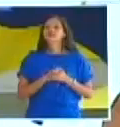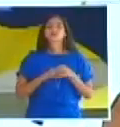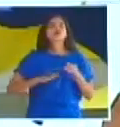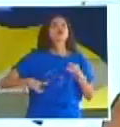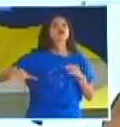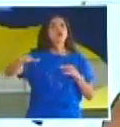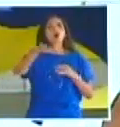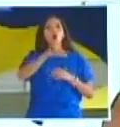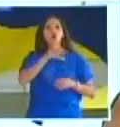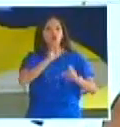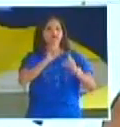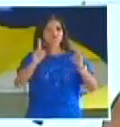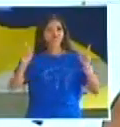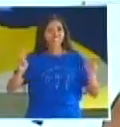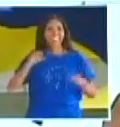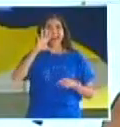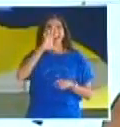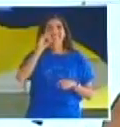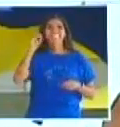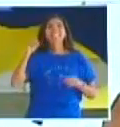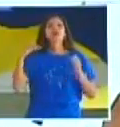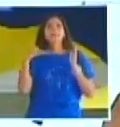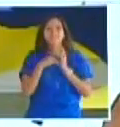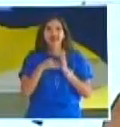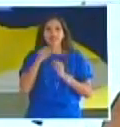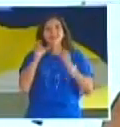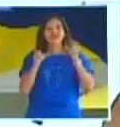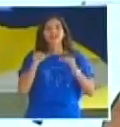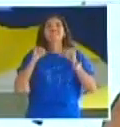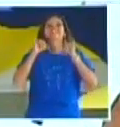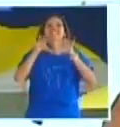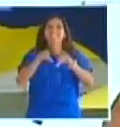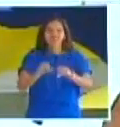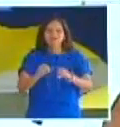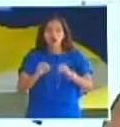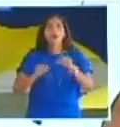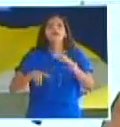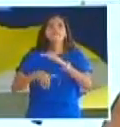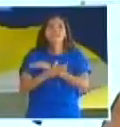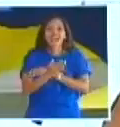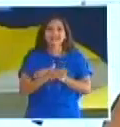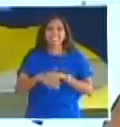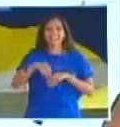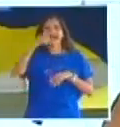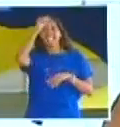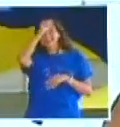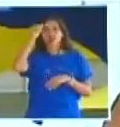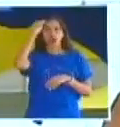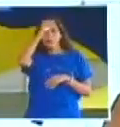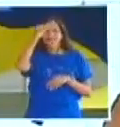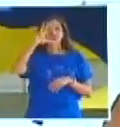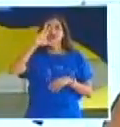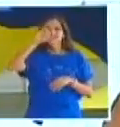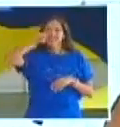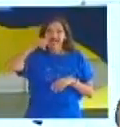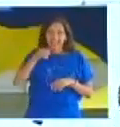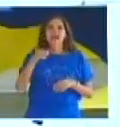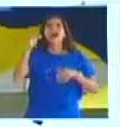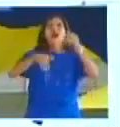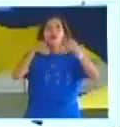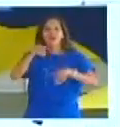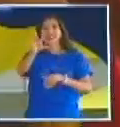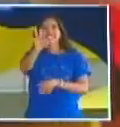todos y cada uno de las 500.000 personas inscritas, vayan el próximo domingo a votar y a